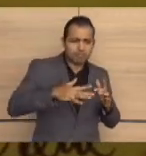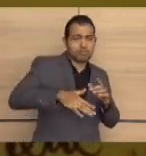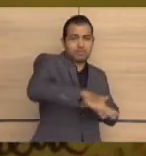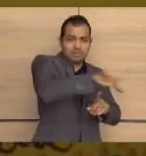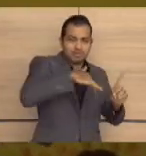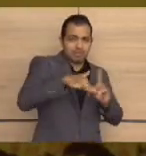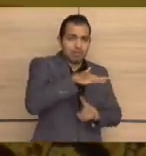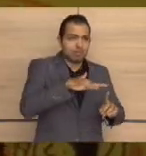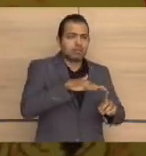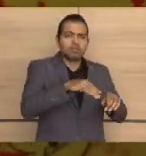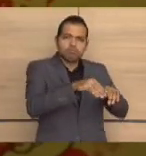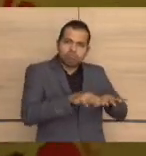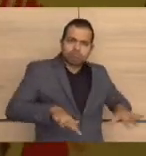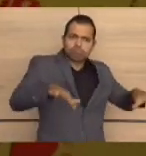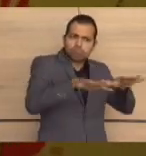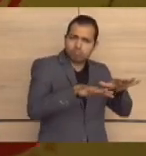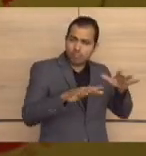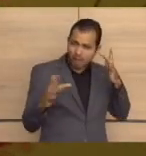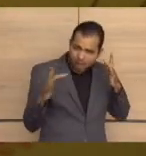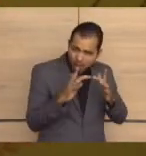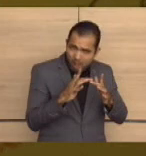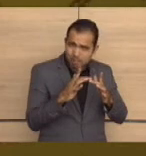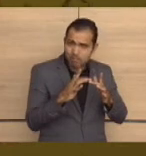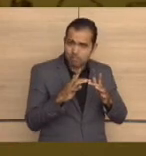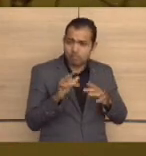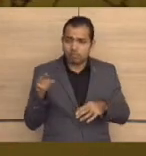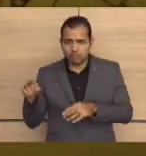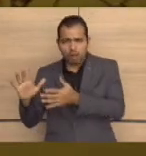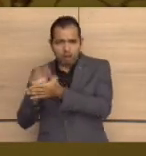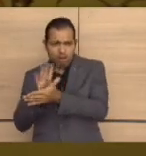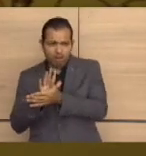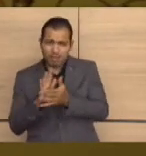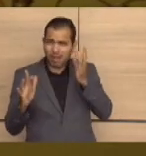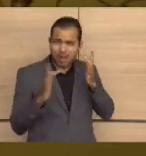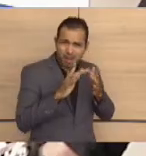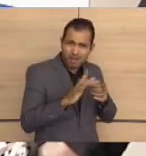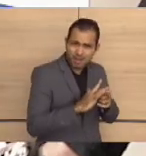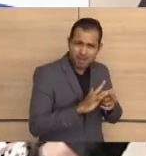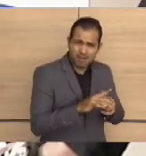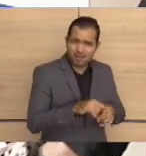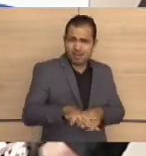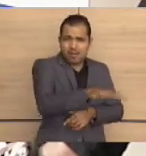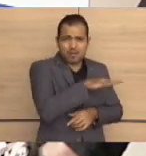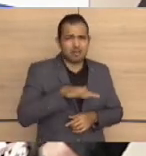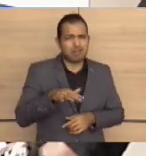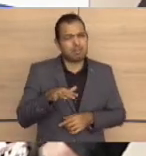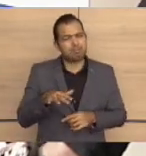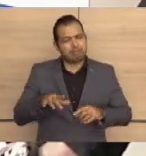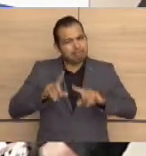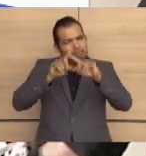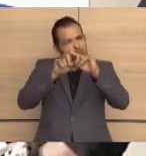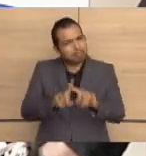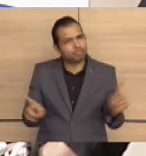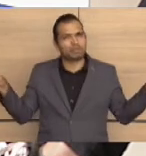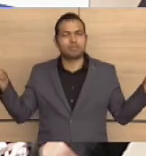descontextualizados, tan invisibilizados de las comunidades, que es absolutamente importante que